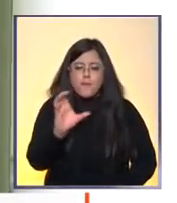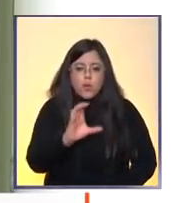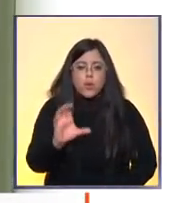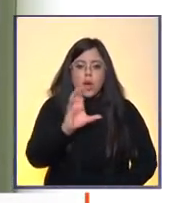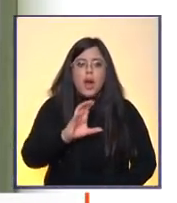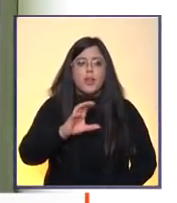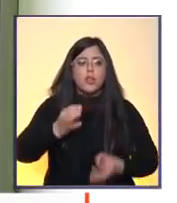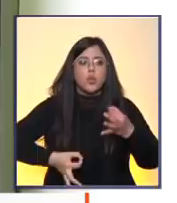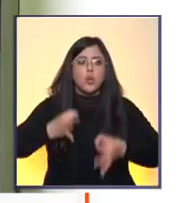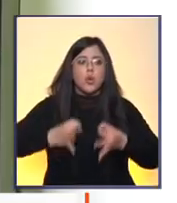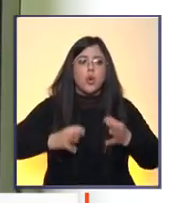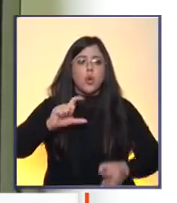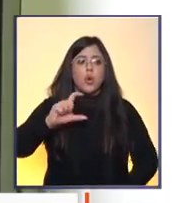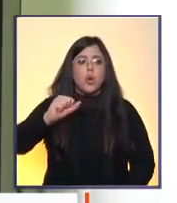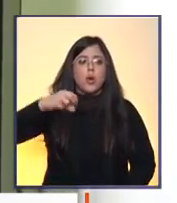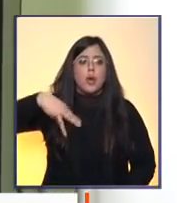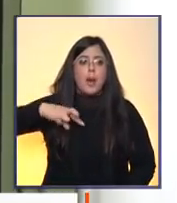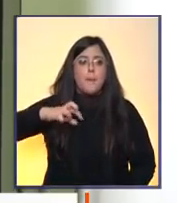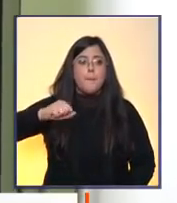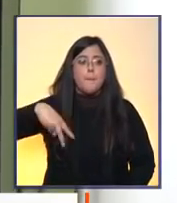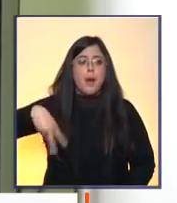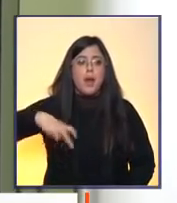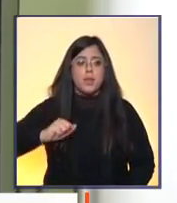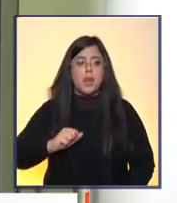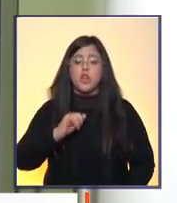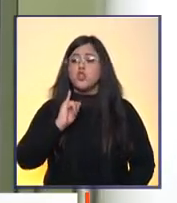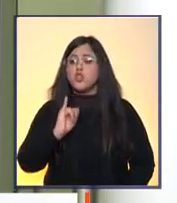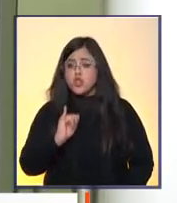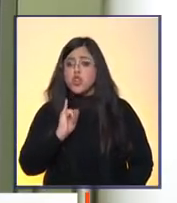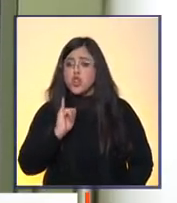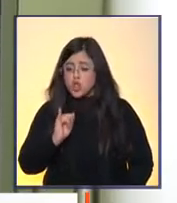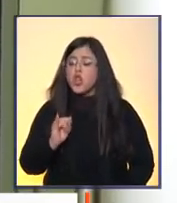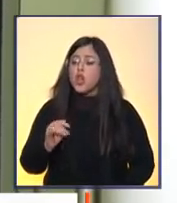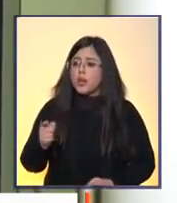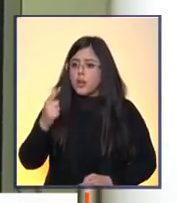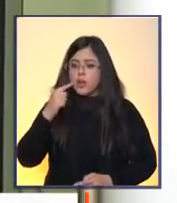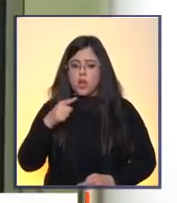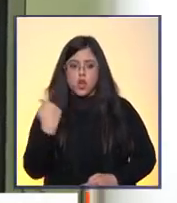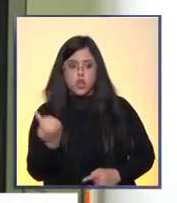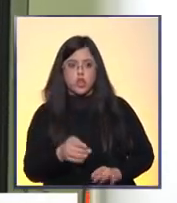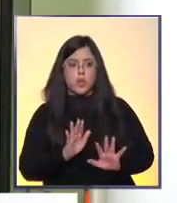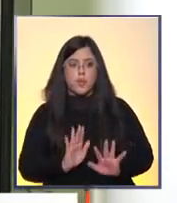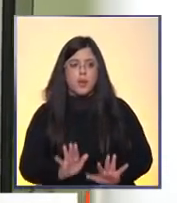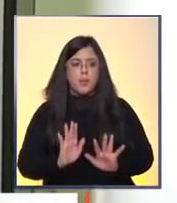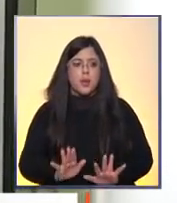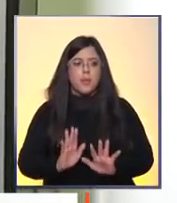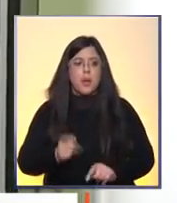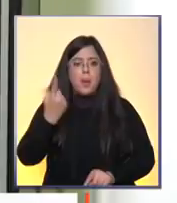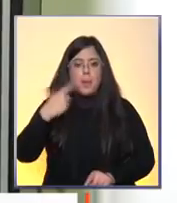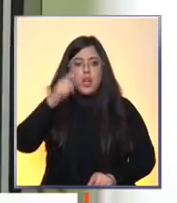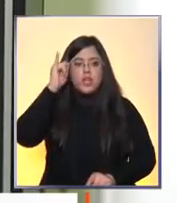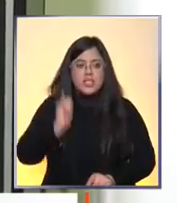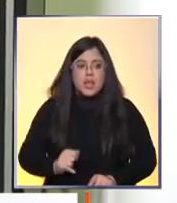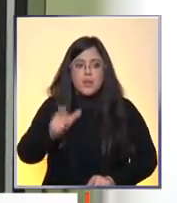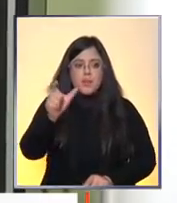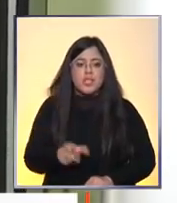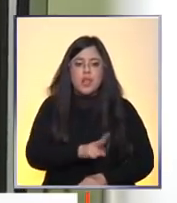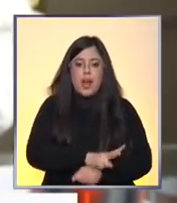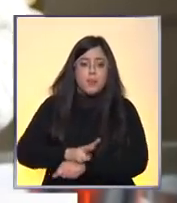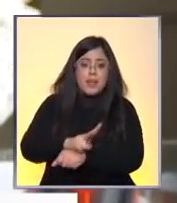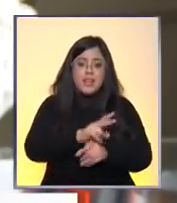Ah, por supuesto, por supuesto. Lo esperamos, pero siempre nos topamos con el administrador del tribunal.